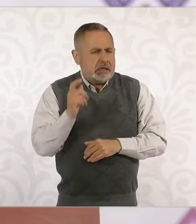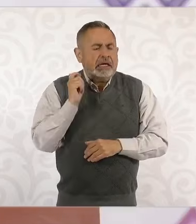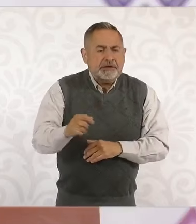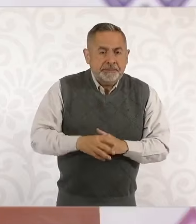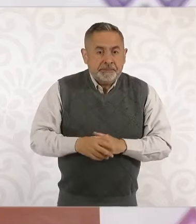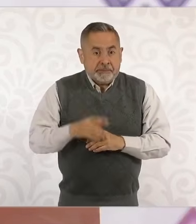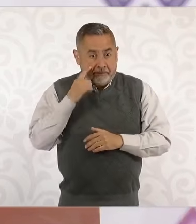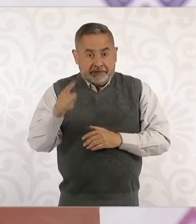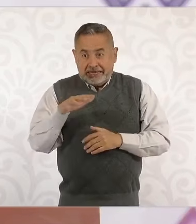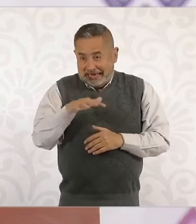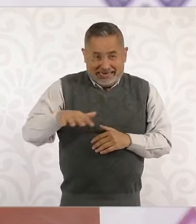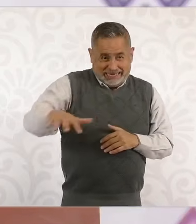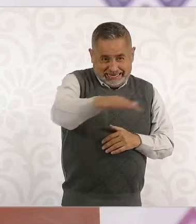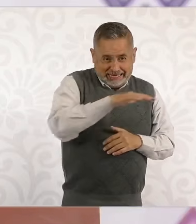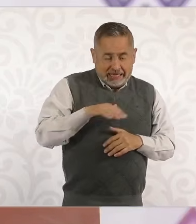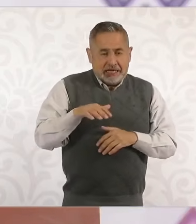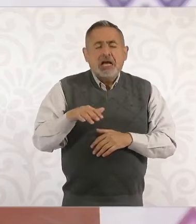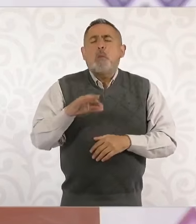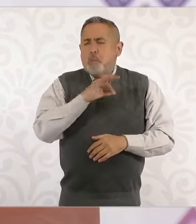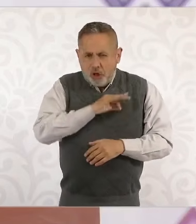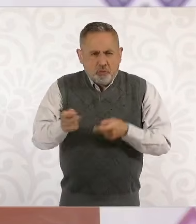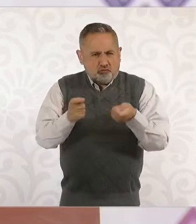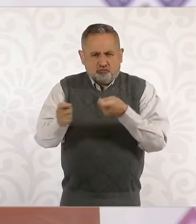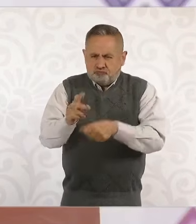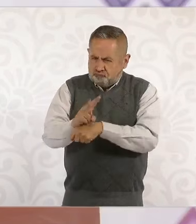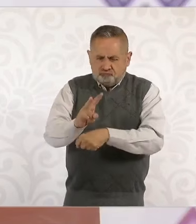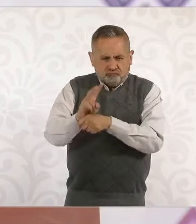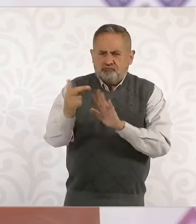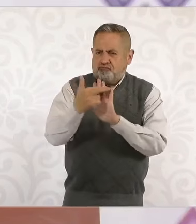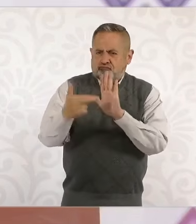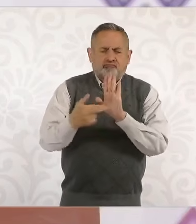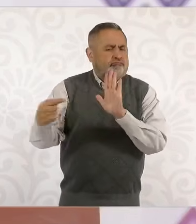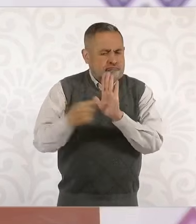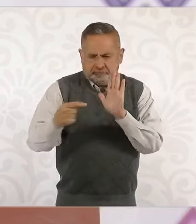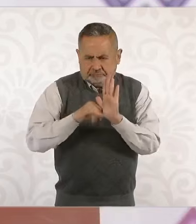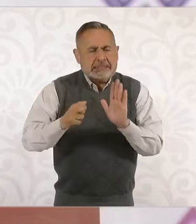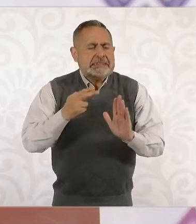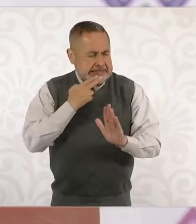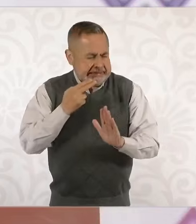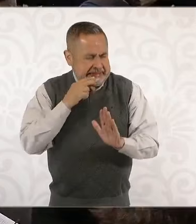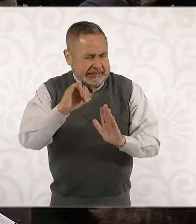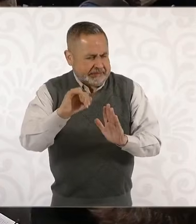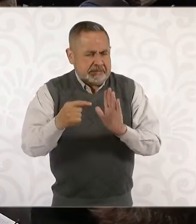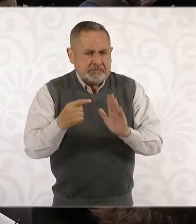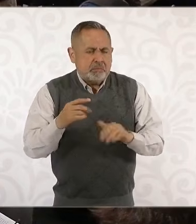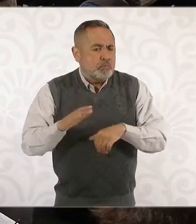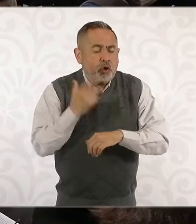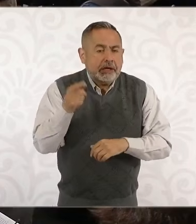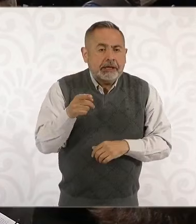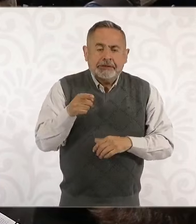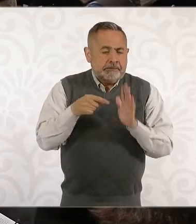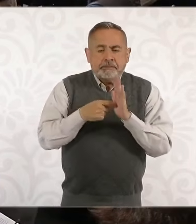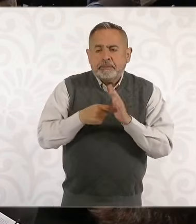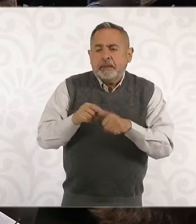regular todo el sector sí, por supuesto que se puede, y estos lineamientos nosotros consideramos que van a ser de gran utilidad, porque no van a